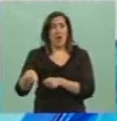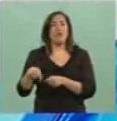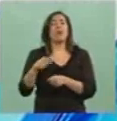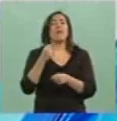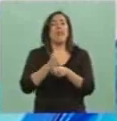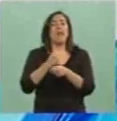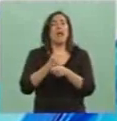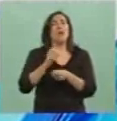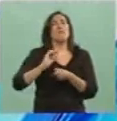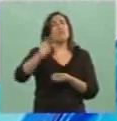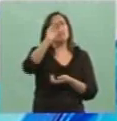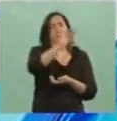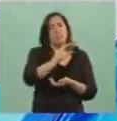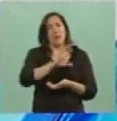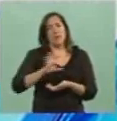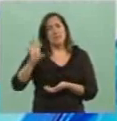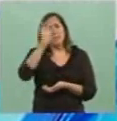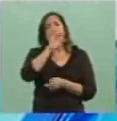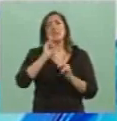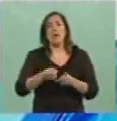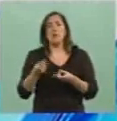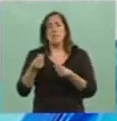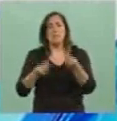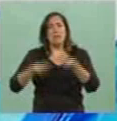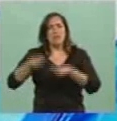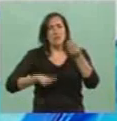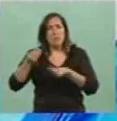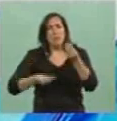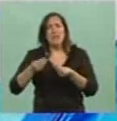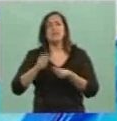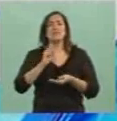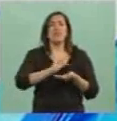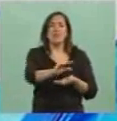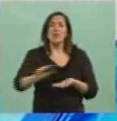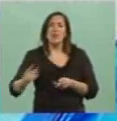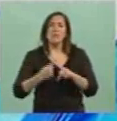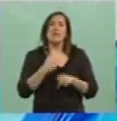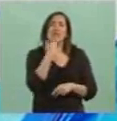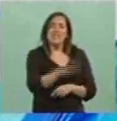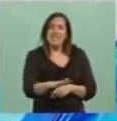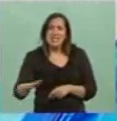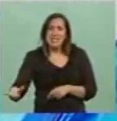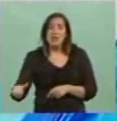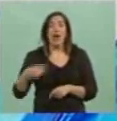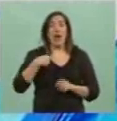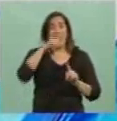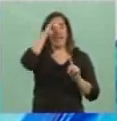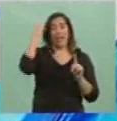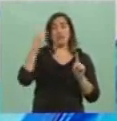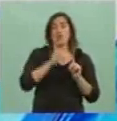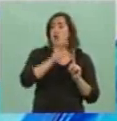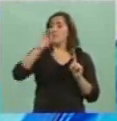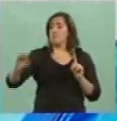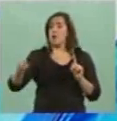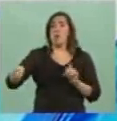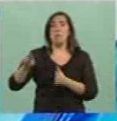tipo de transferencias directas o indirectas, aplicación presupuestaria, asignación universal por hijo, la Nación le ha transferido a la provincia de